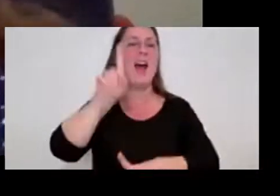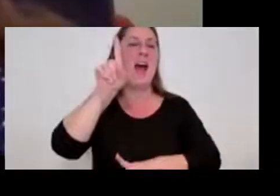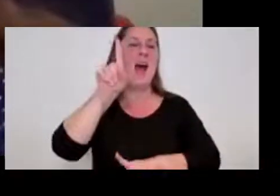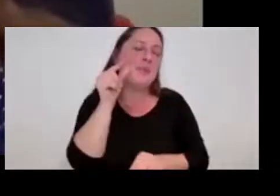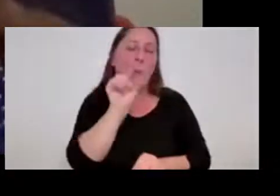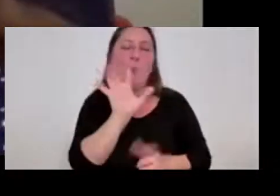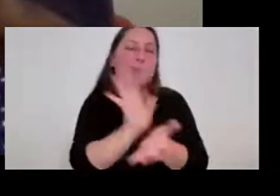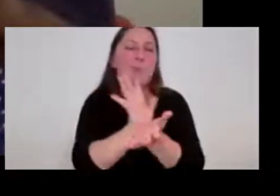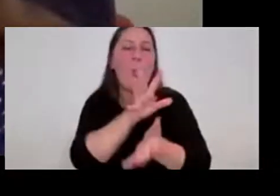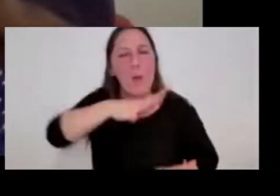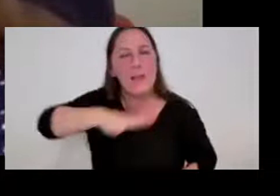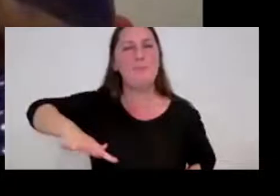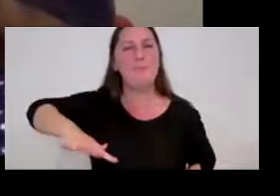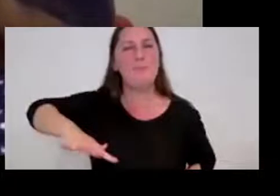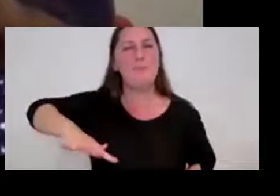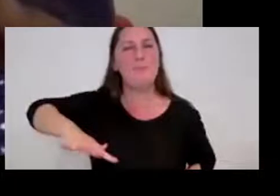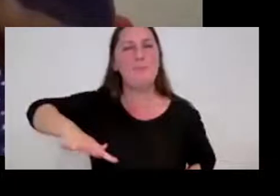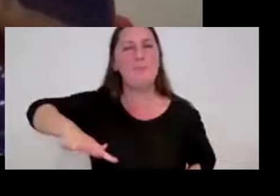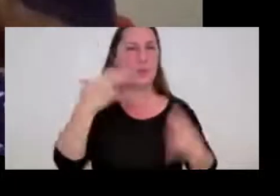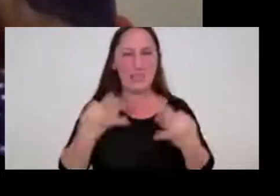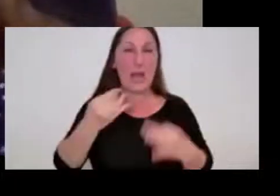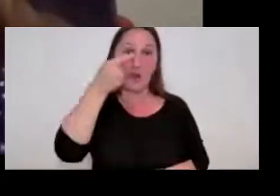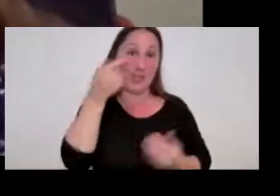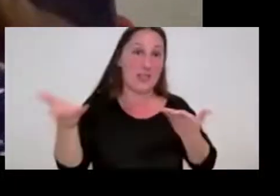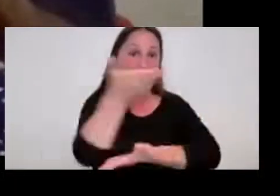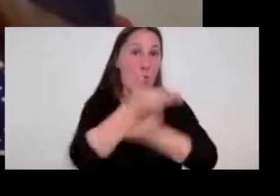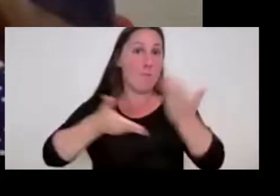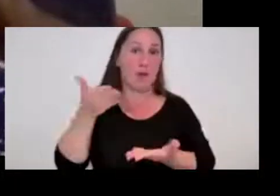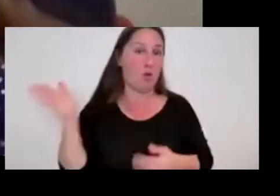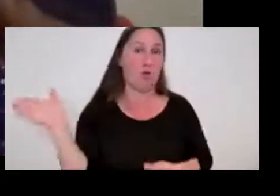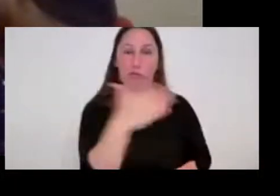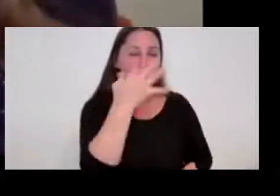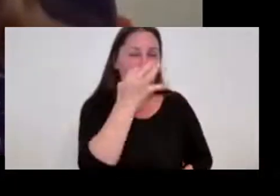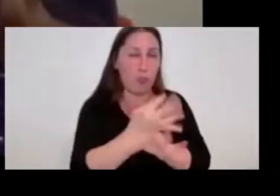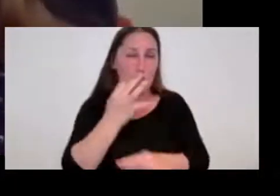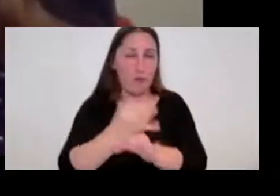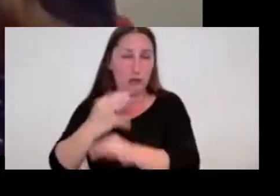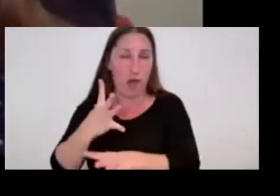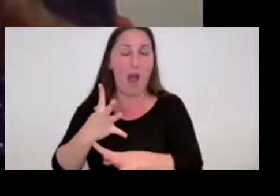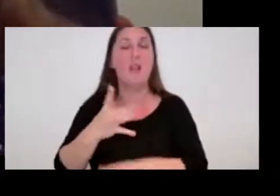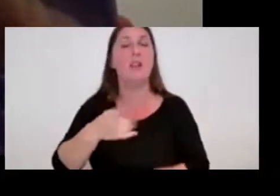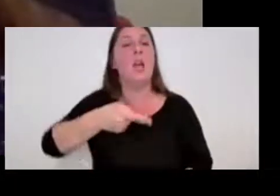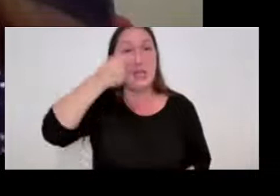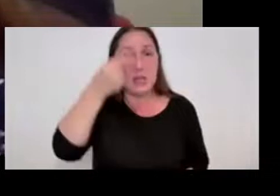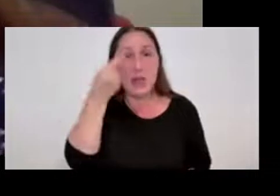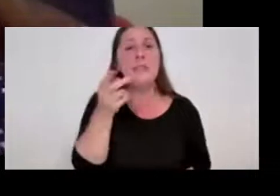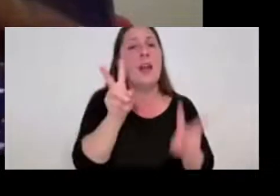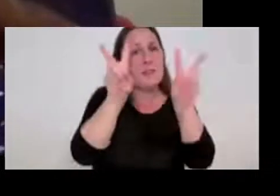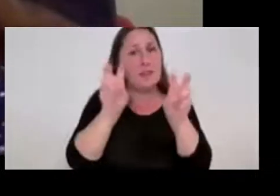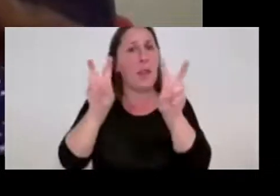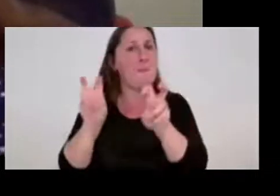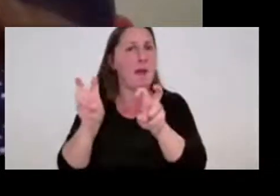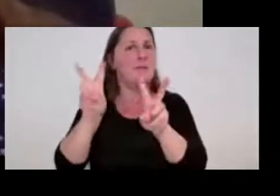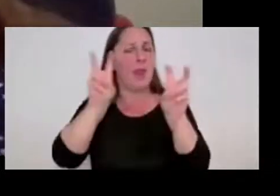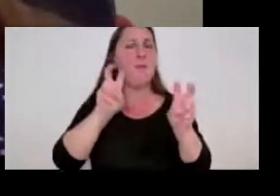este espacio que nos interesa compartir con todos los colegas, con aquellos que están interesados en estas temáticas tan